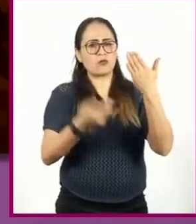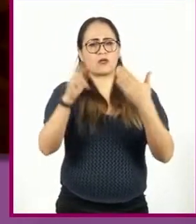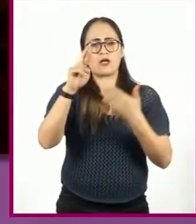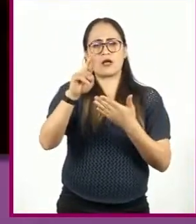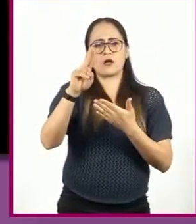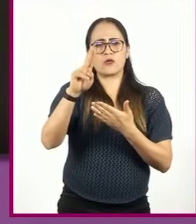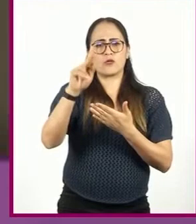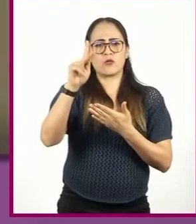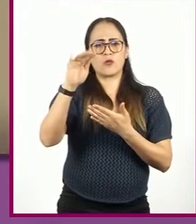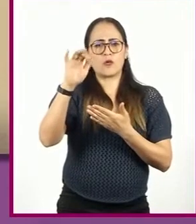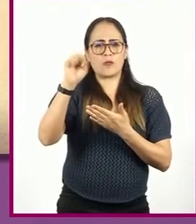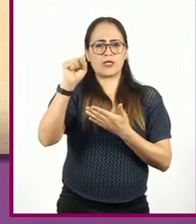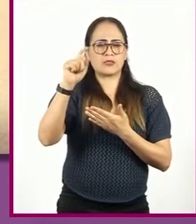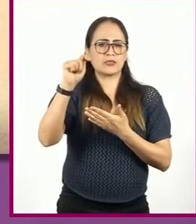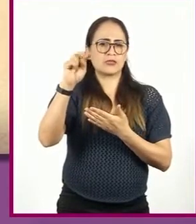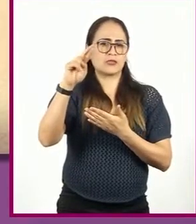rupestres.